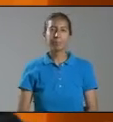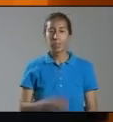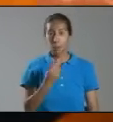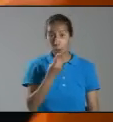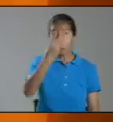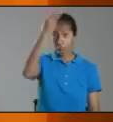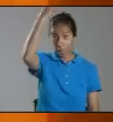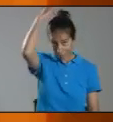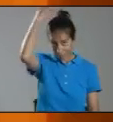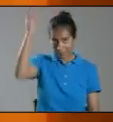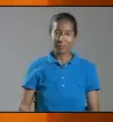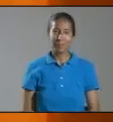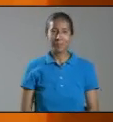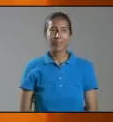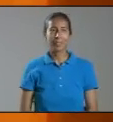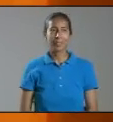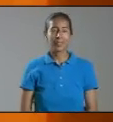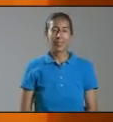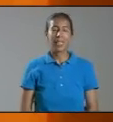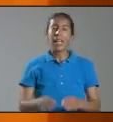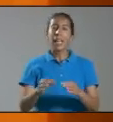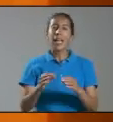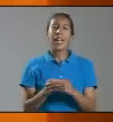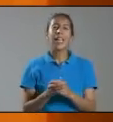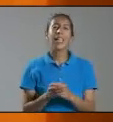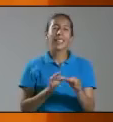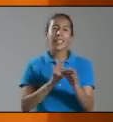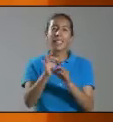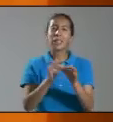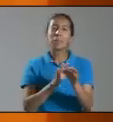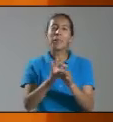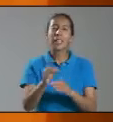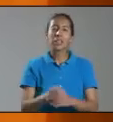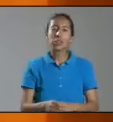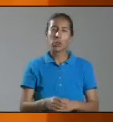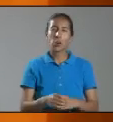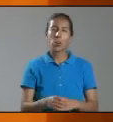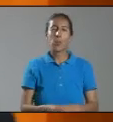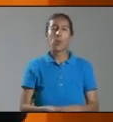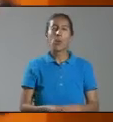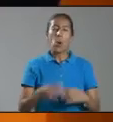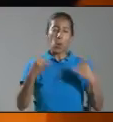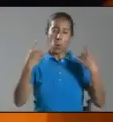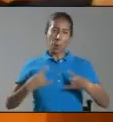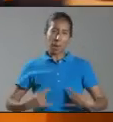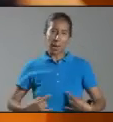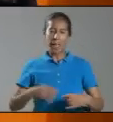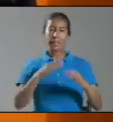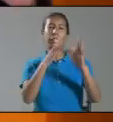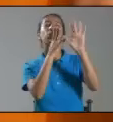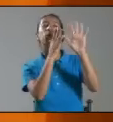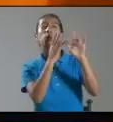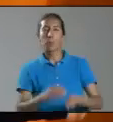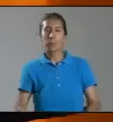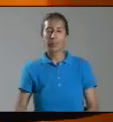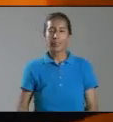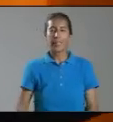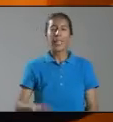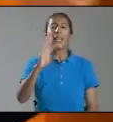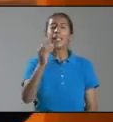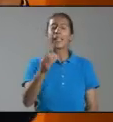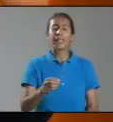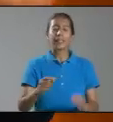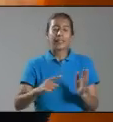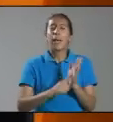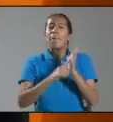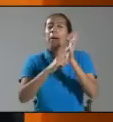Ah, la explicación humana de don José Smith es la que dan los mormones, ¿verdad? Que se vino para acá y que se apareció no Morón y no sé quién, y que